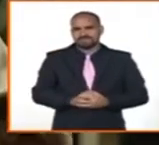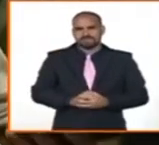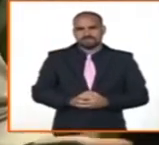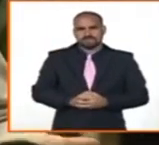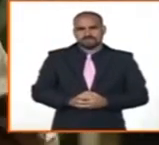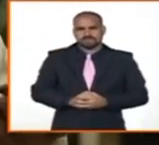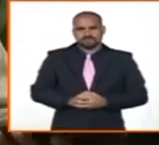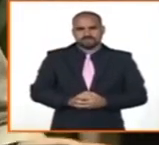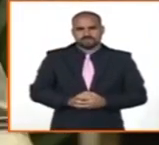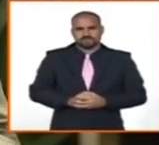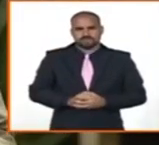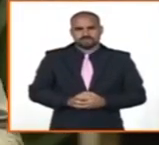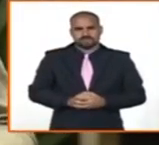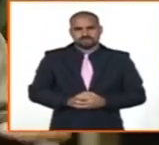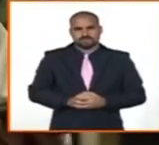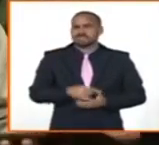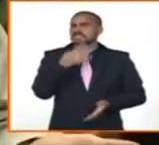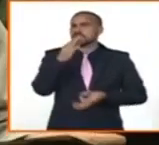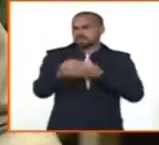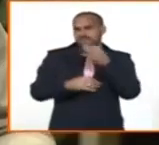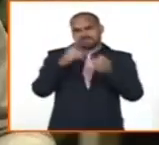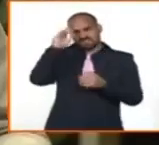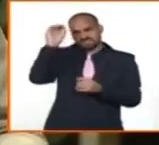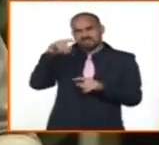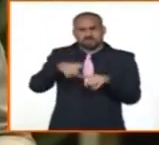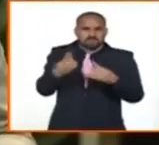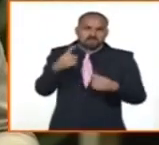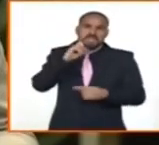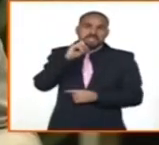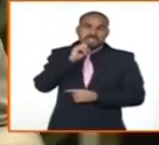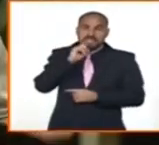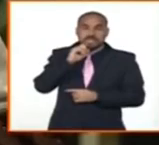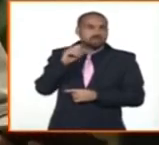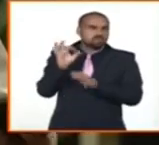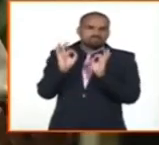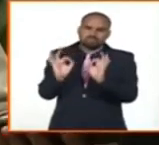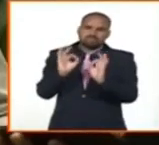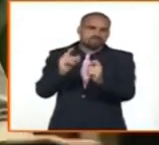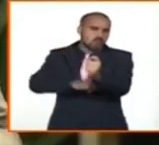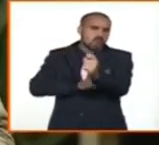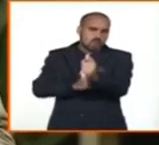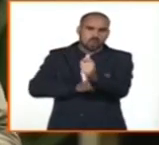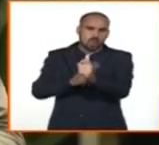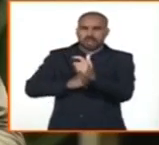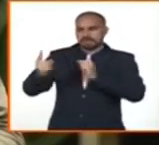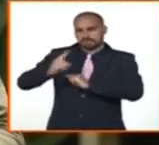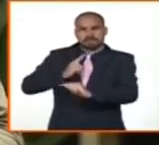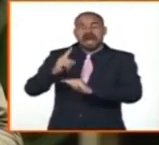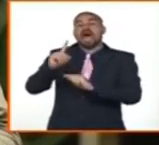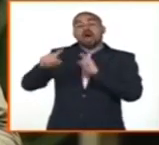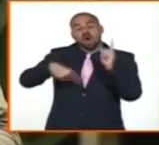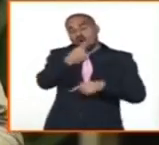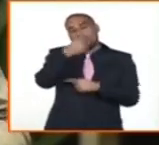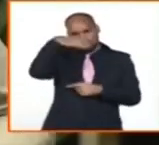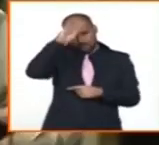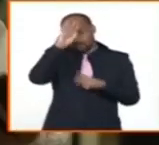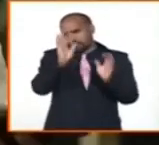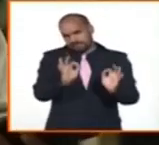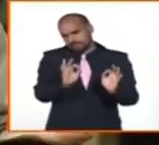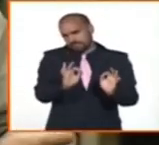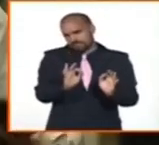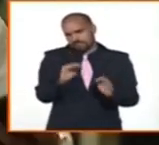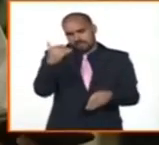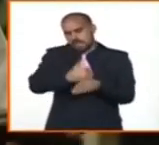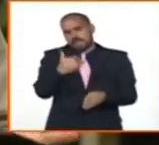de por qué Estados Unidos, y bien lo saben, permanentemente intenta destruir lo que encarna, representa y propone Cuba. Ese